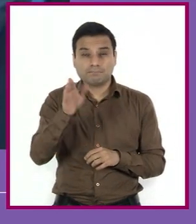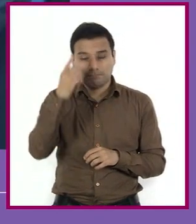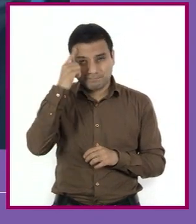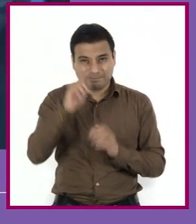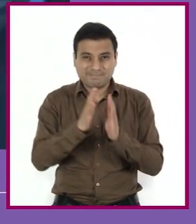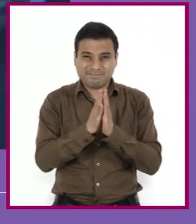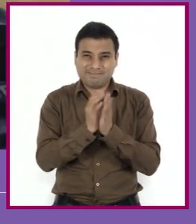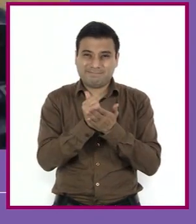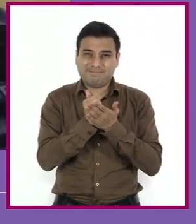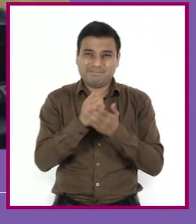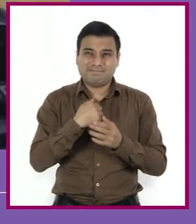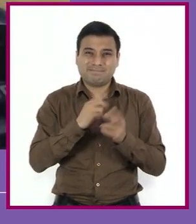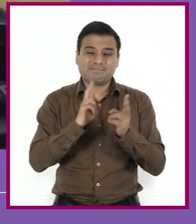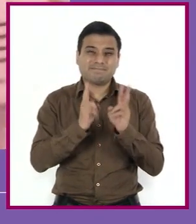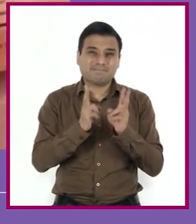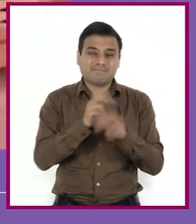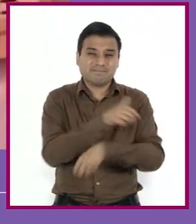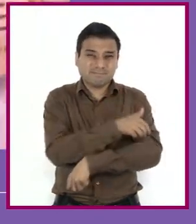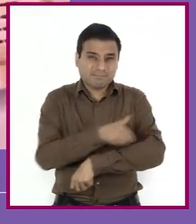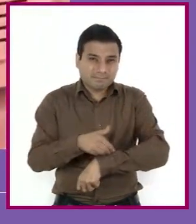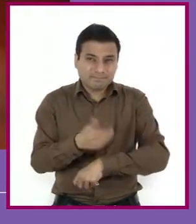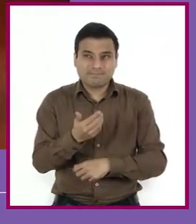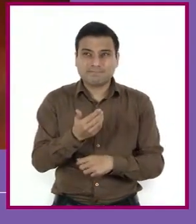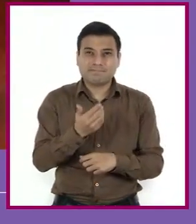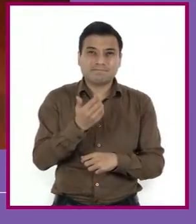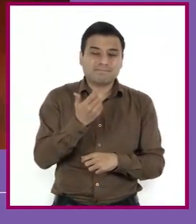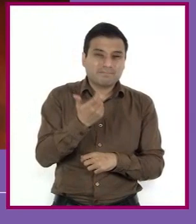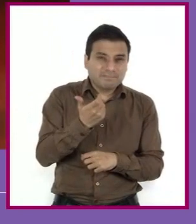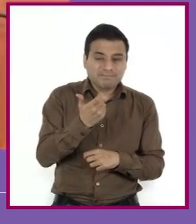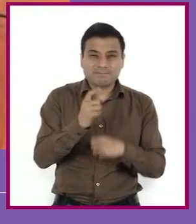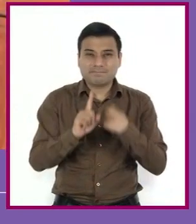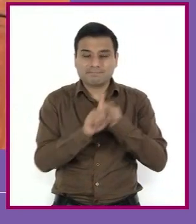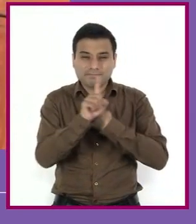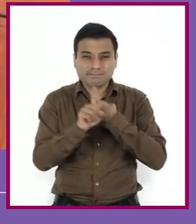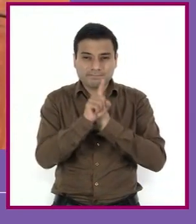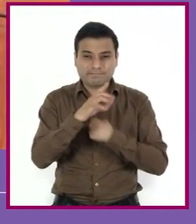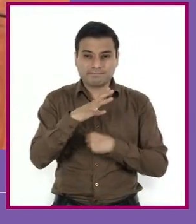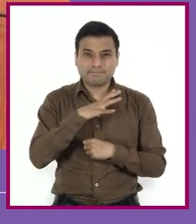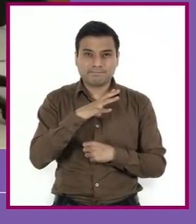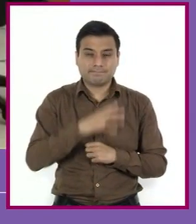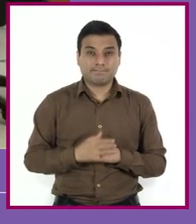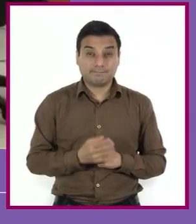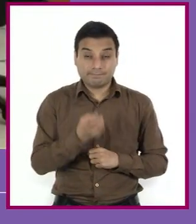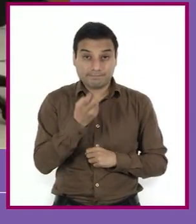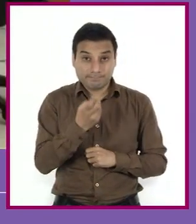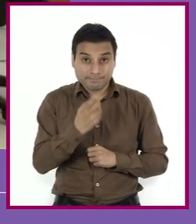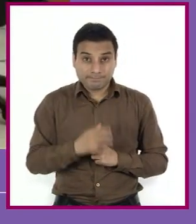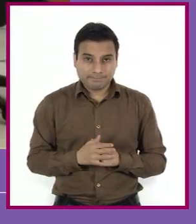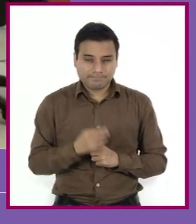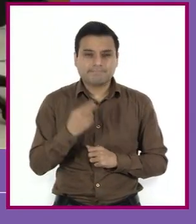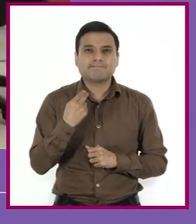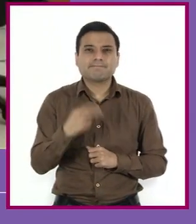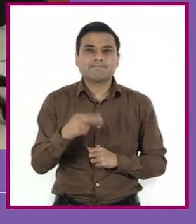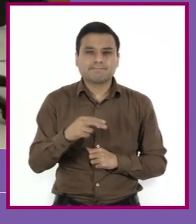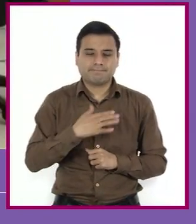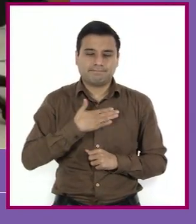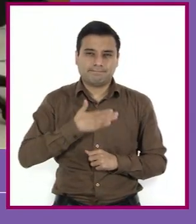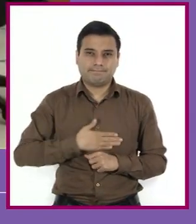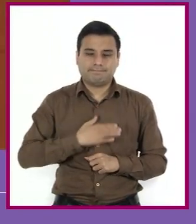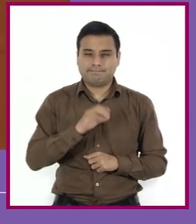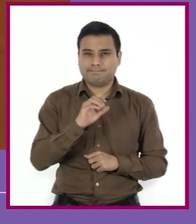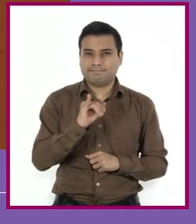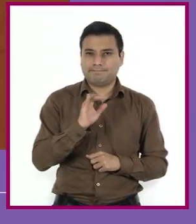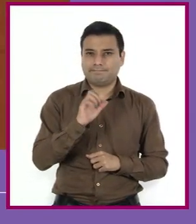un problema vecinal, familiar, patrimonial, etc. En este caso, se habla de justicia civil. Por